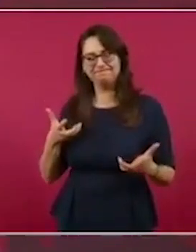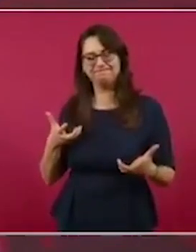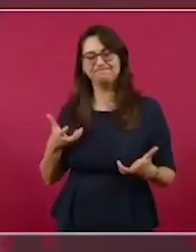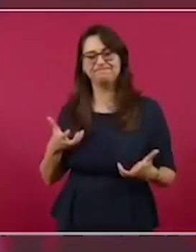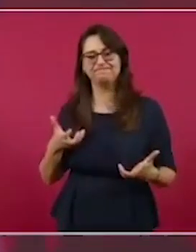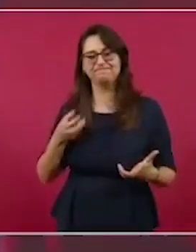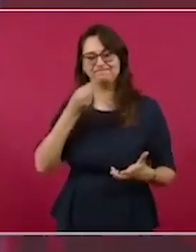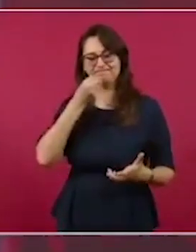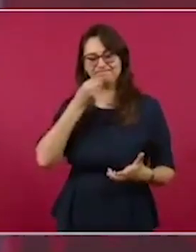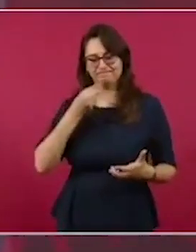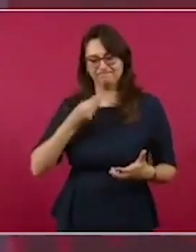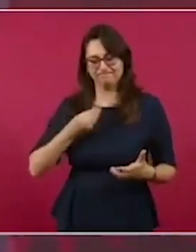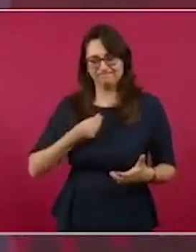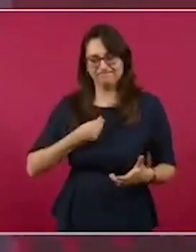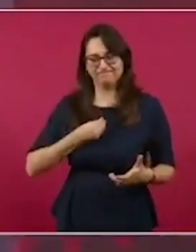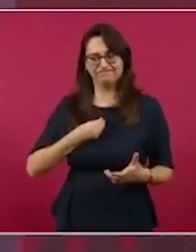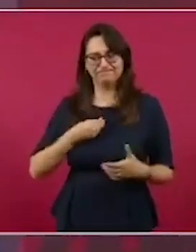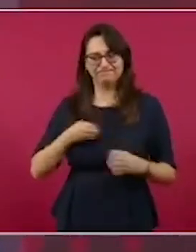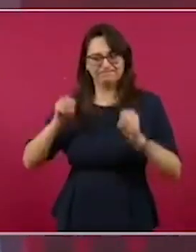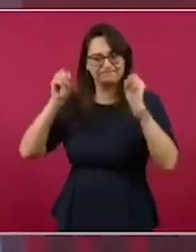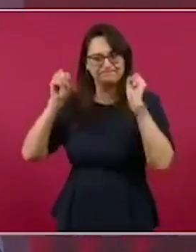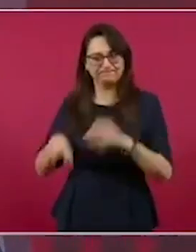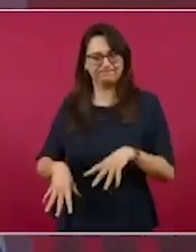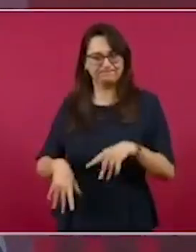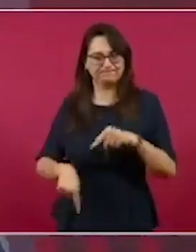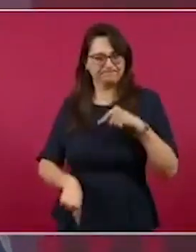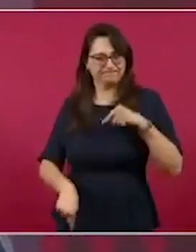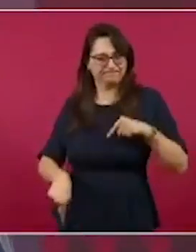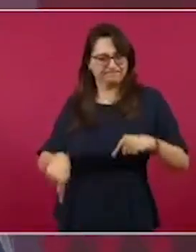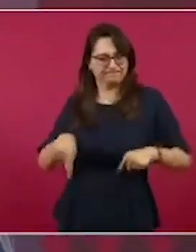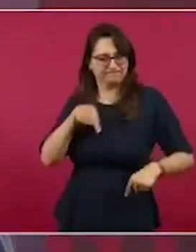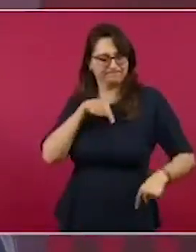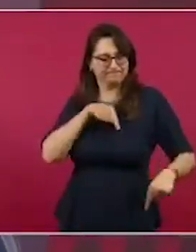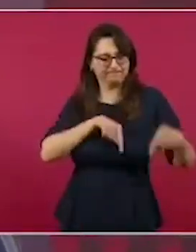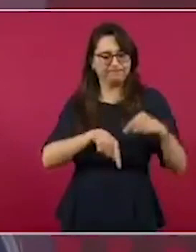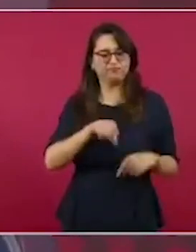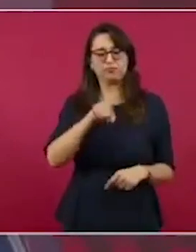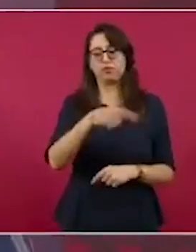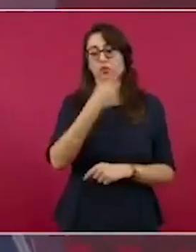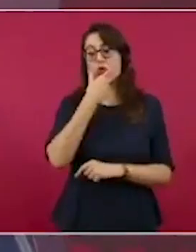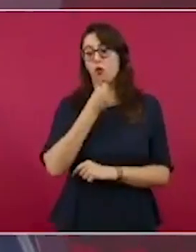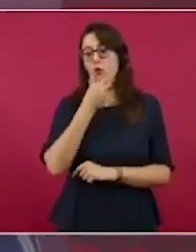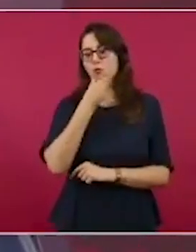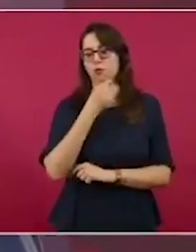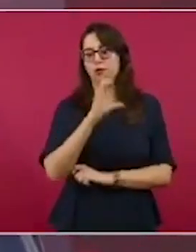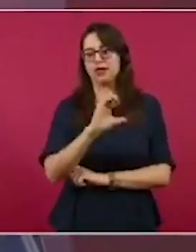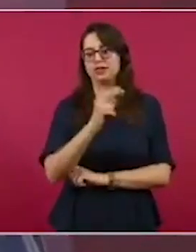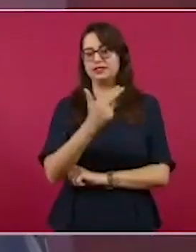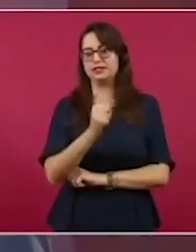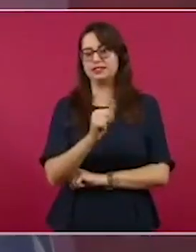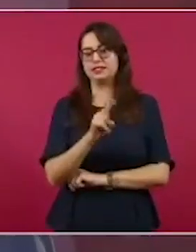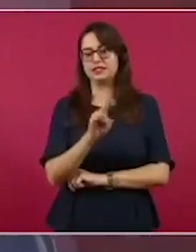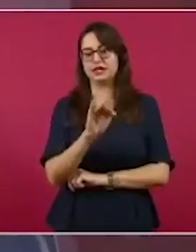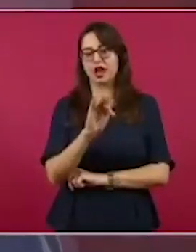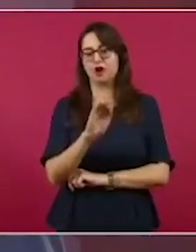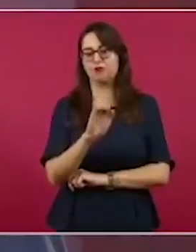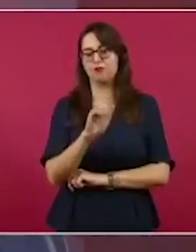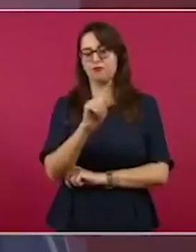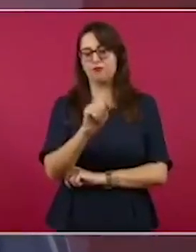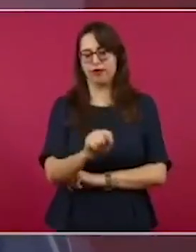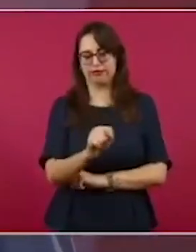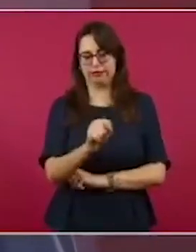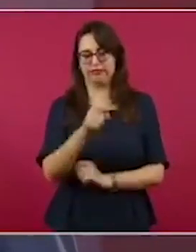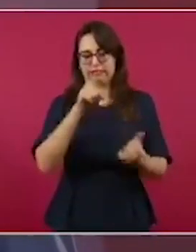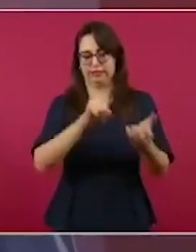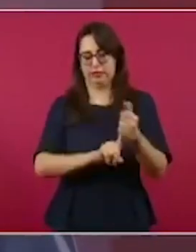Cuando tuvieron que dar marcha atrás, la expresión de Chaufet, que era del PRI en ese entonces, bueno, sigue siendo el PRI, pero